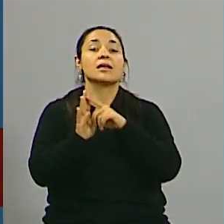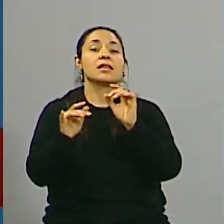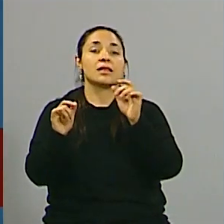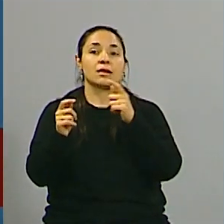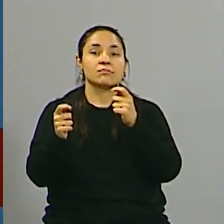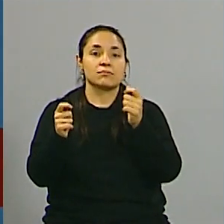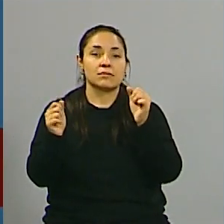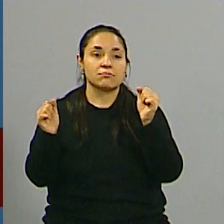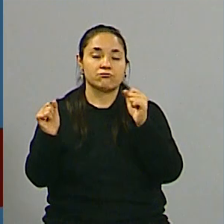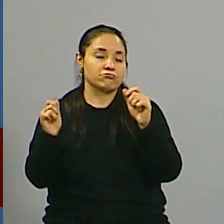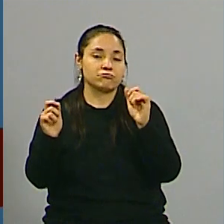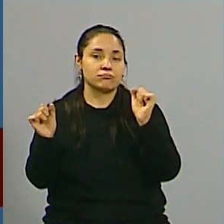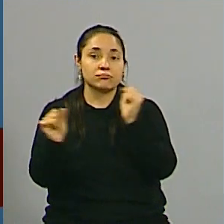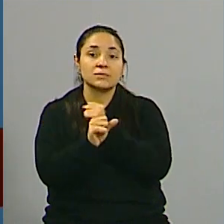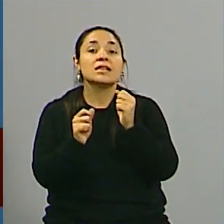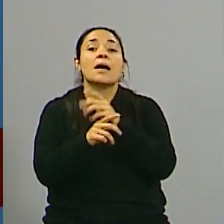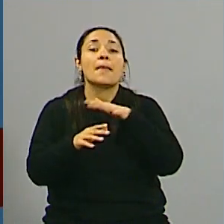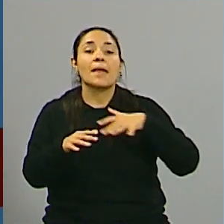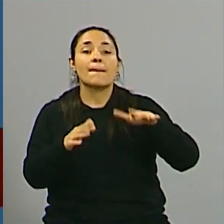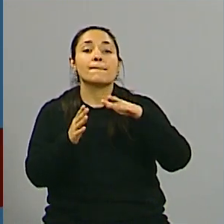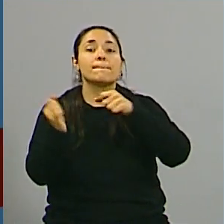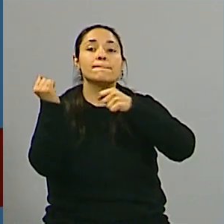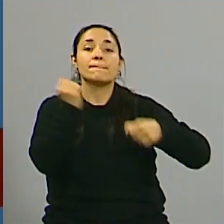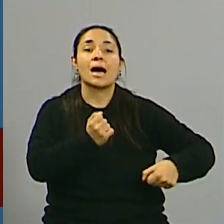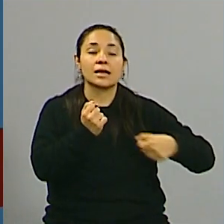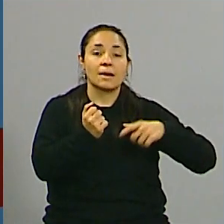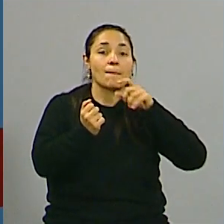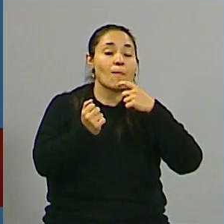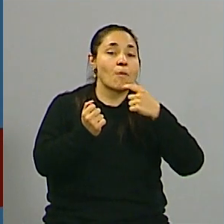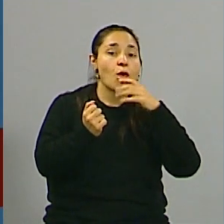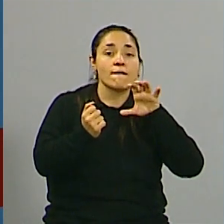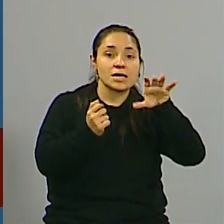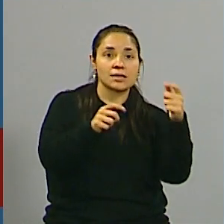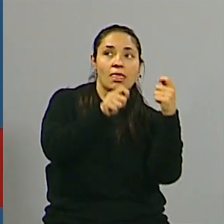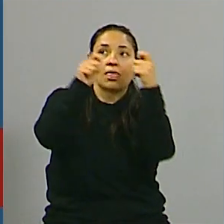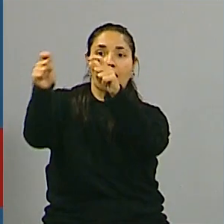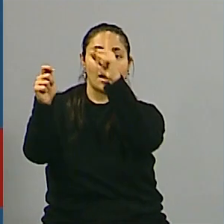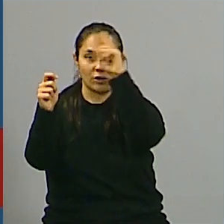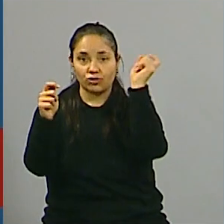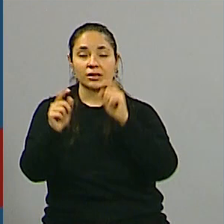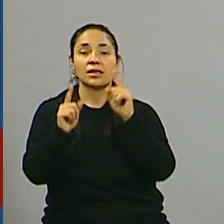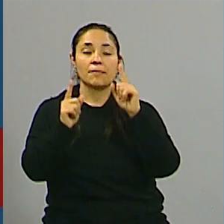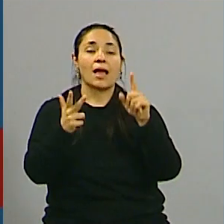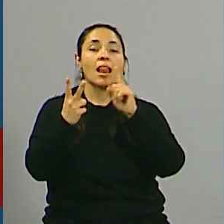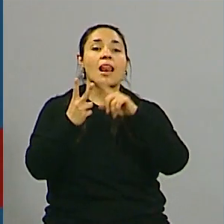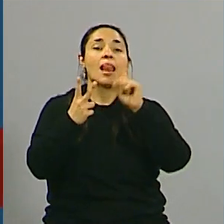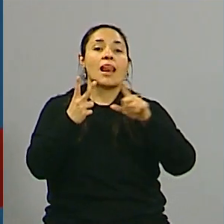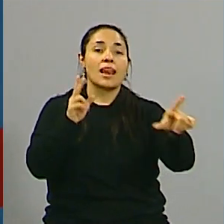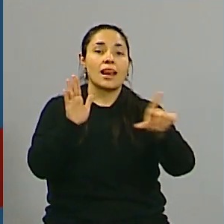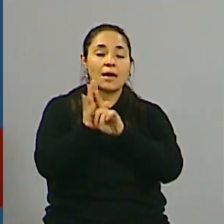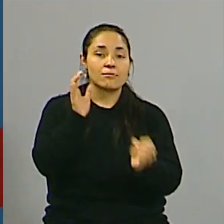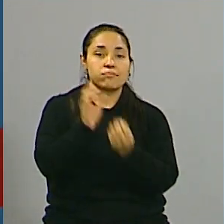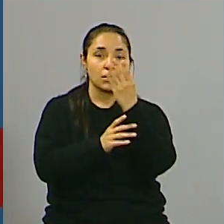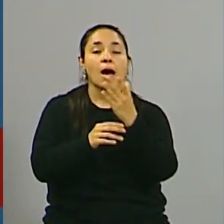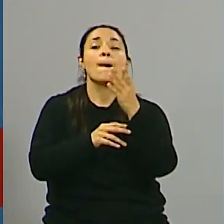jurisdicción ambiental por parte de la provincia hacia la nación, y la segunda ley ya es la ley nacional de creación del Parque Nacional per